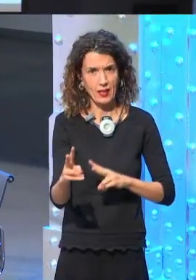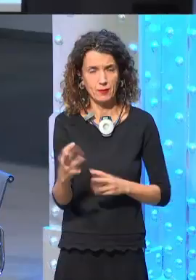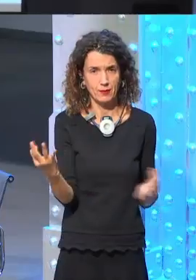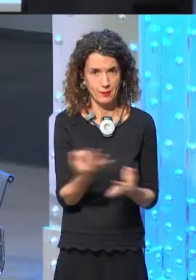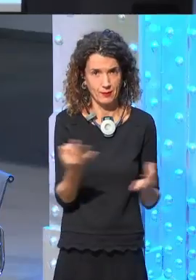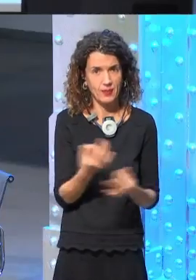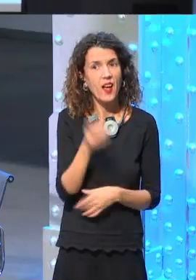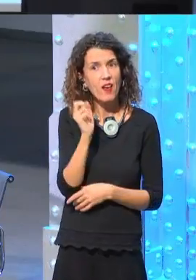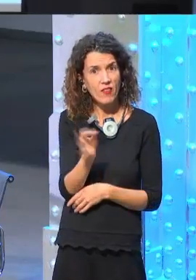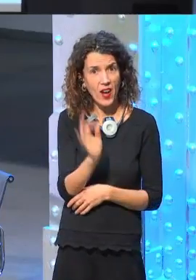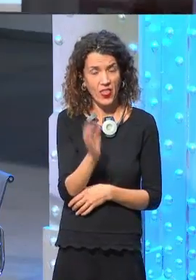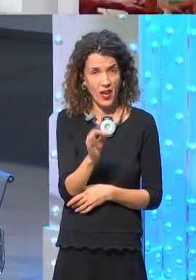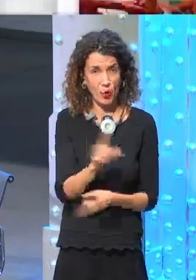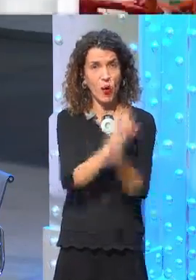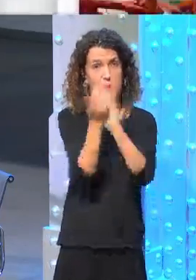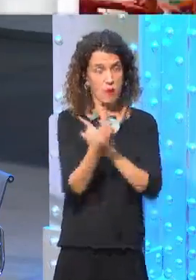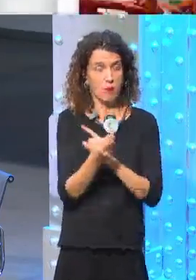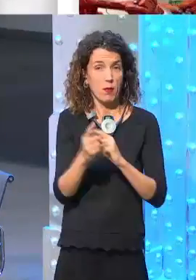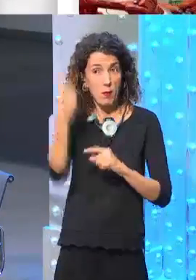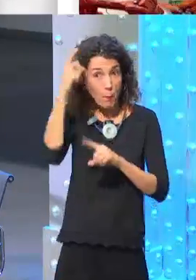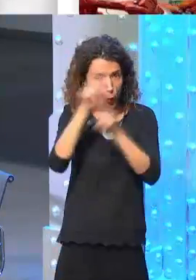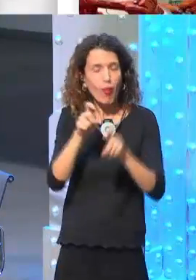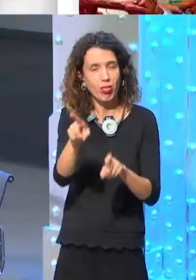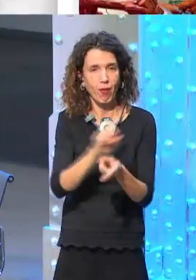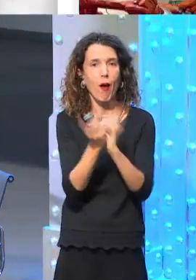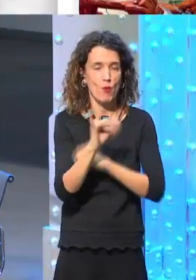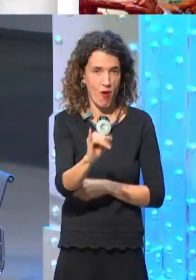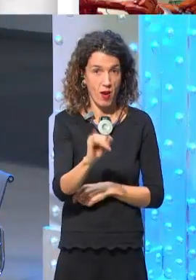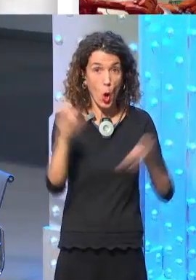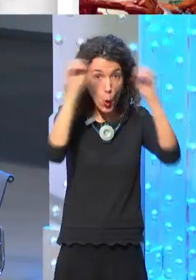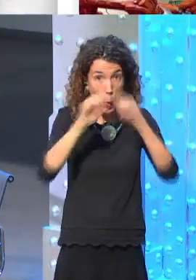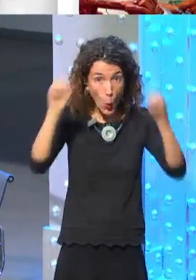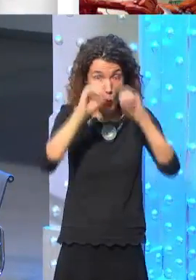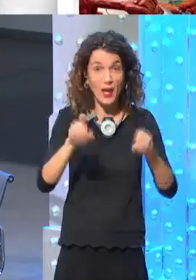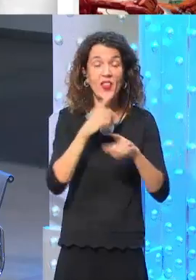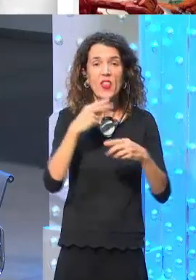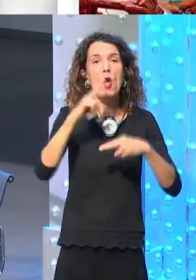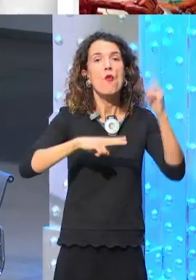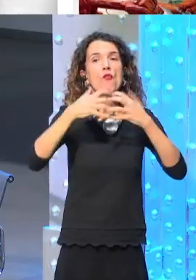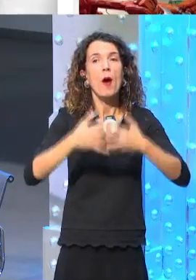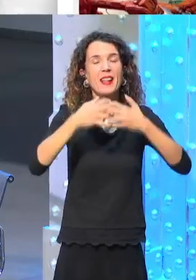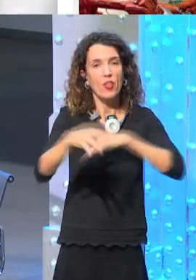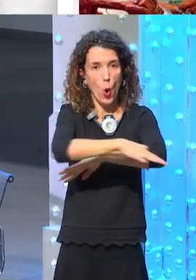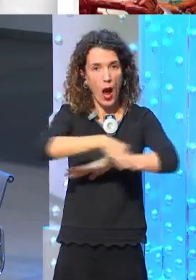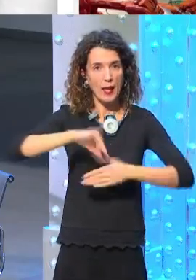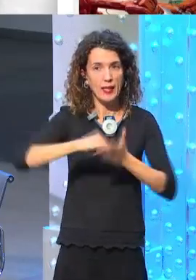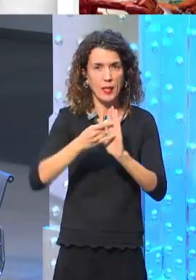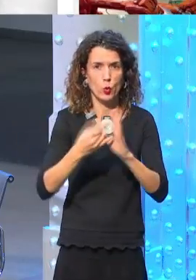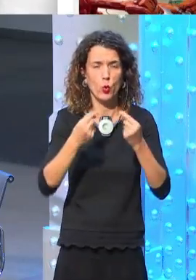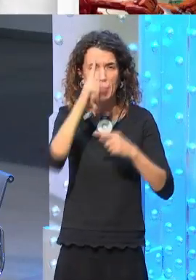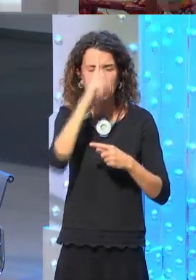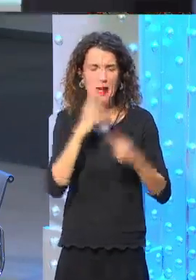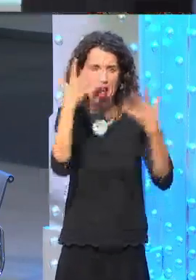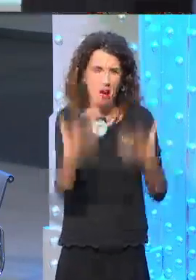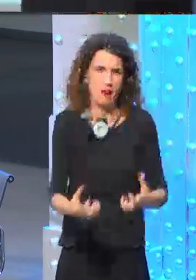que sí, efectivamente esto va a cambiar. Si se lo están preguntando en Google, si pones fabricación en arquitectura, vais a obtener muchísimas